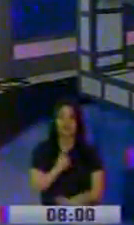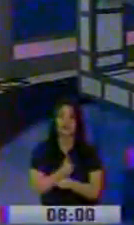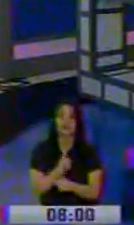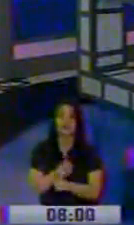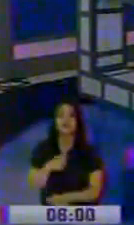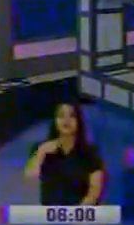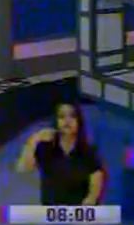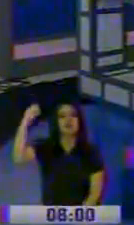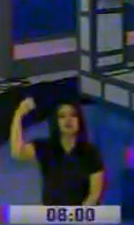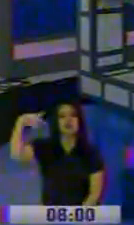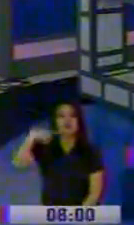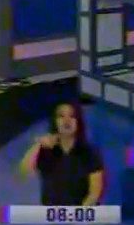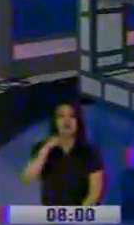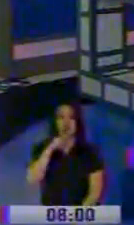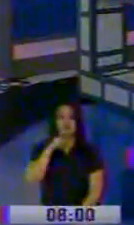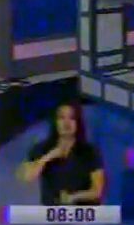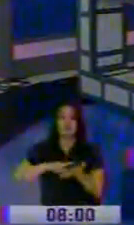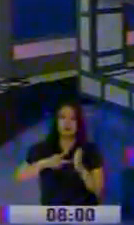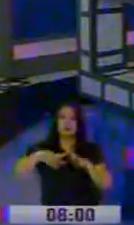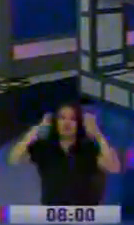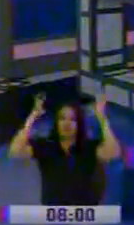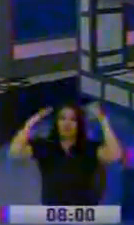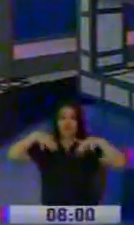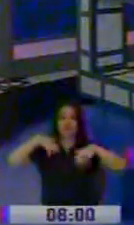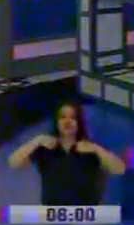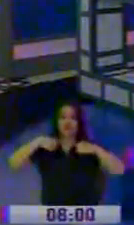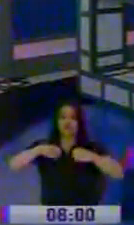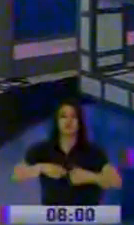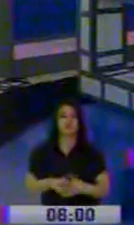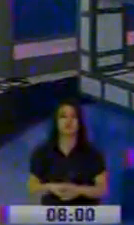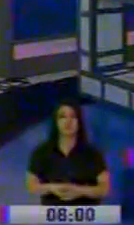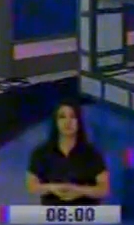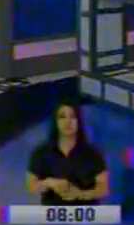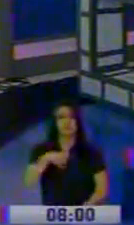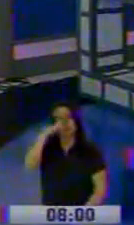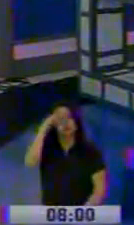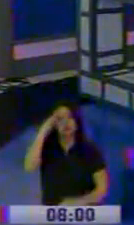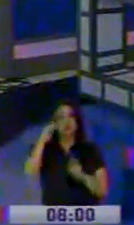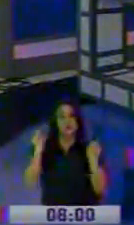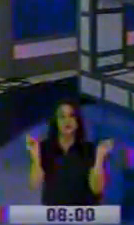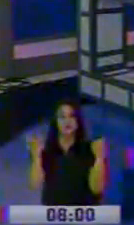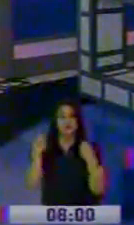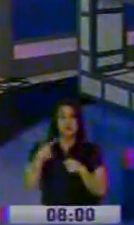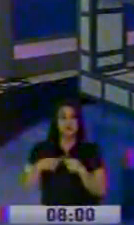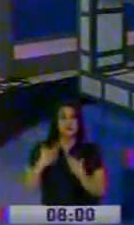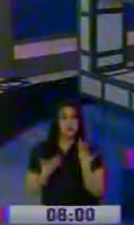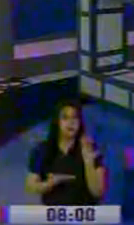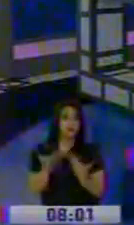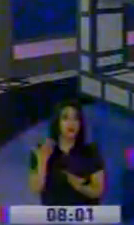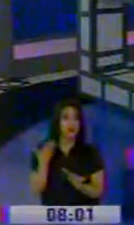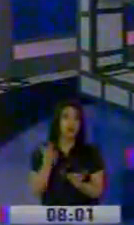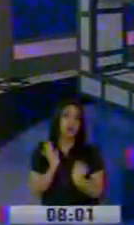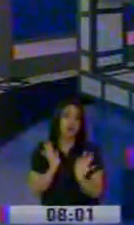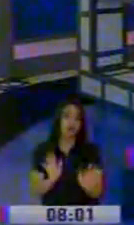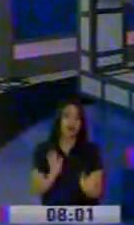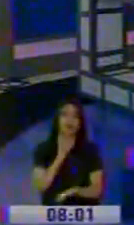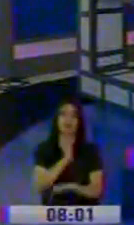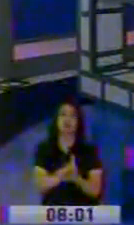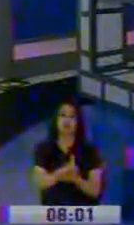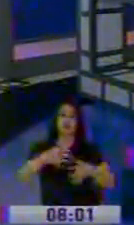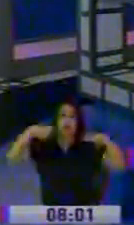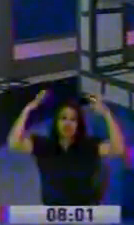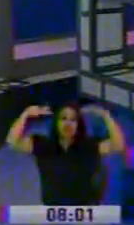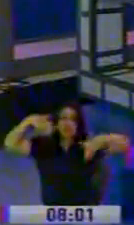Por eso sol de aguas. Entonces, oiga, fuerte, fuerte, fuerte. Dicen que es el veranito de las fiestas de Quito. Por lo general, da tregua y un poquito